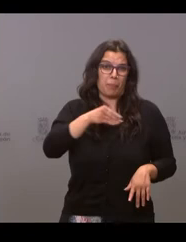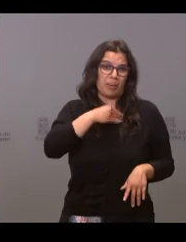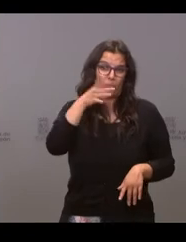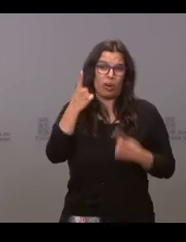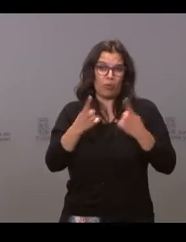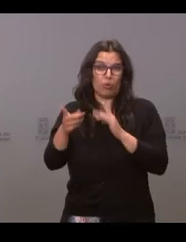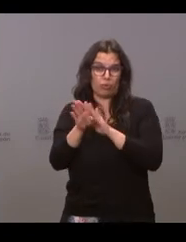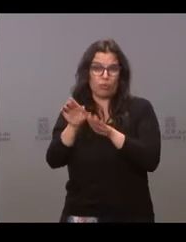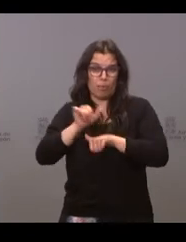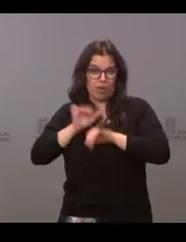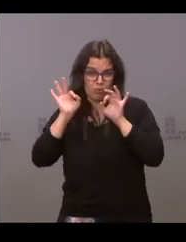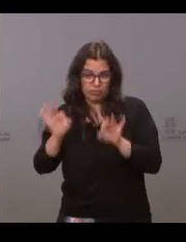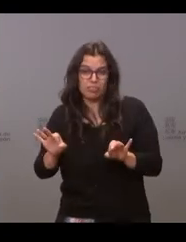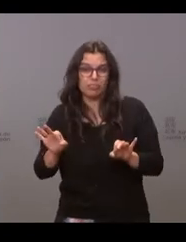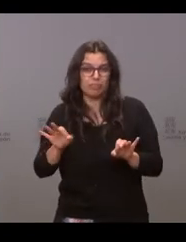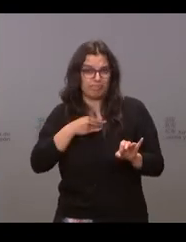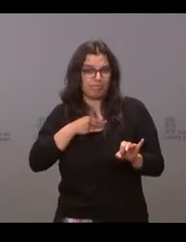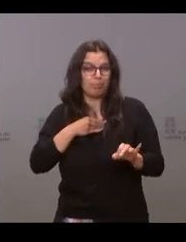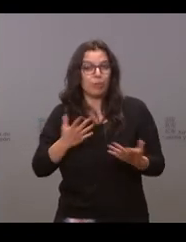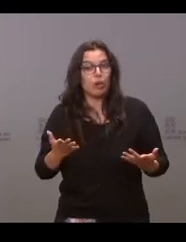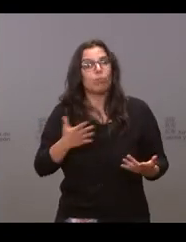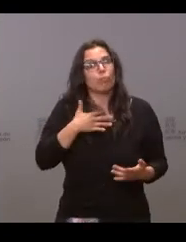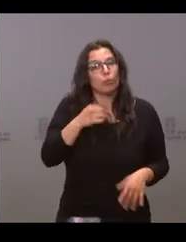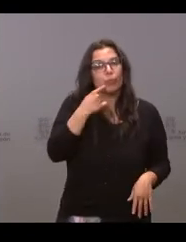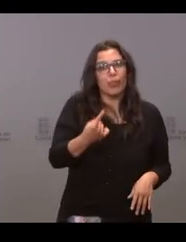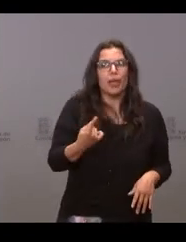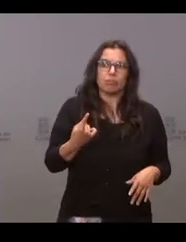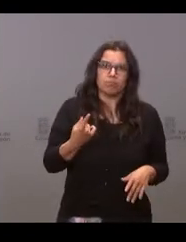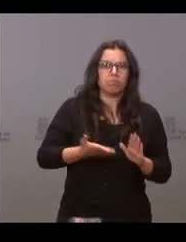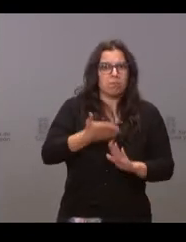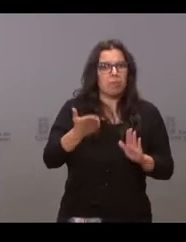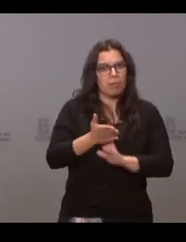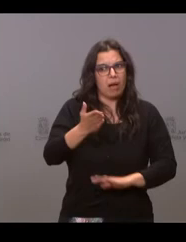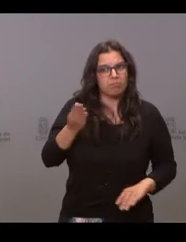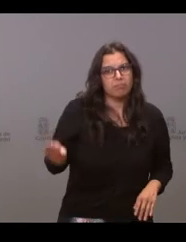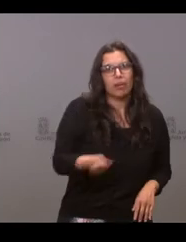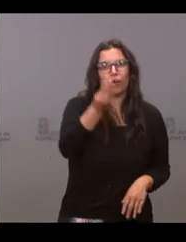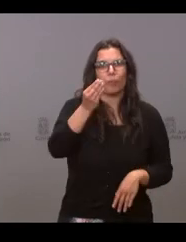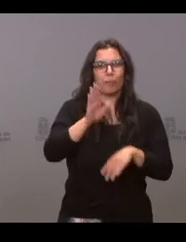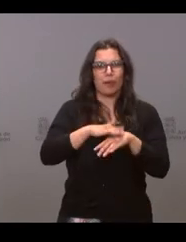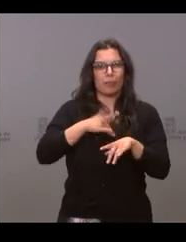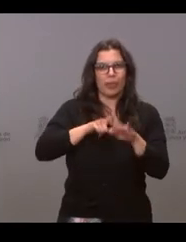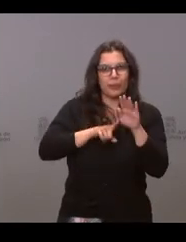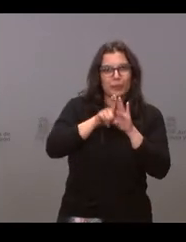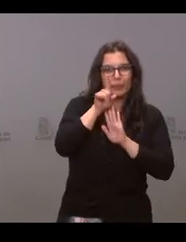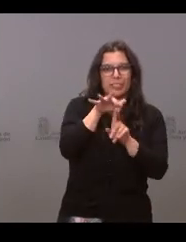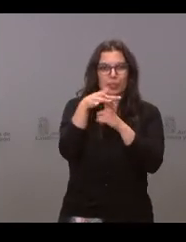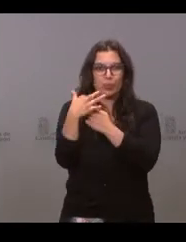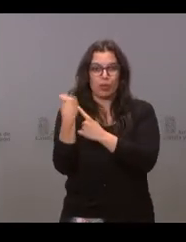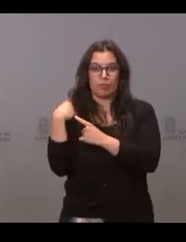están todavía en situación de desempleo pero podemos decir que vamos por buen camino para recuperar esa situación